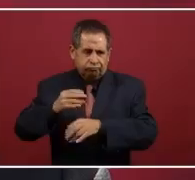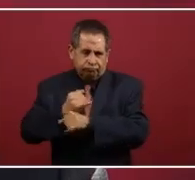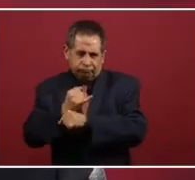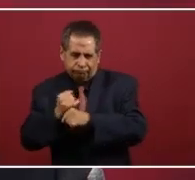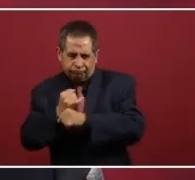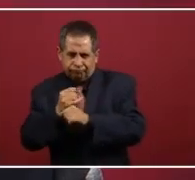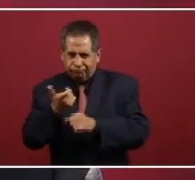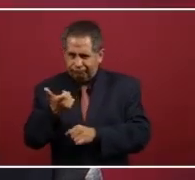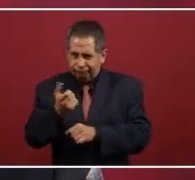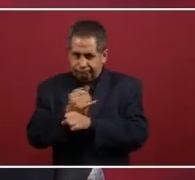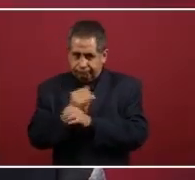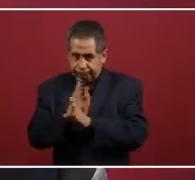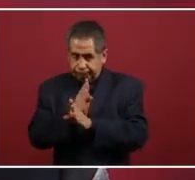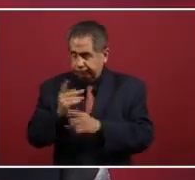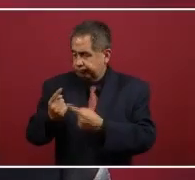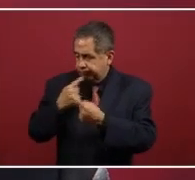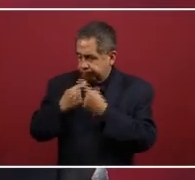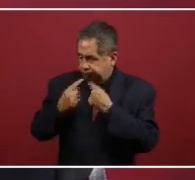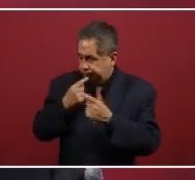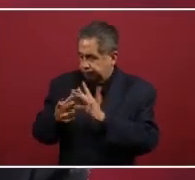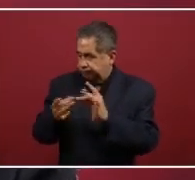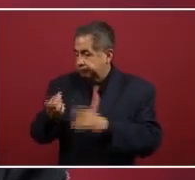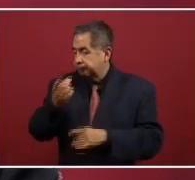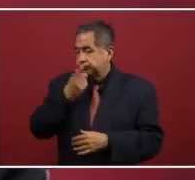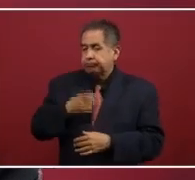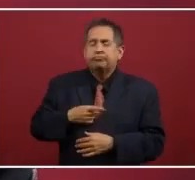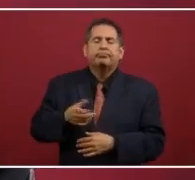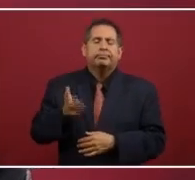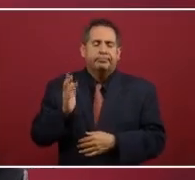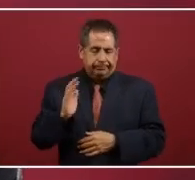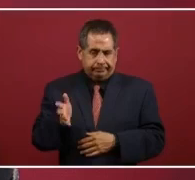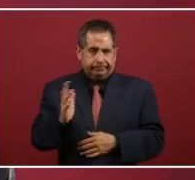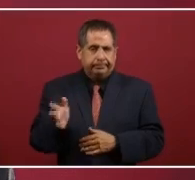y me informó que ya se habían